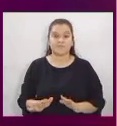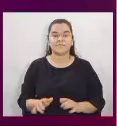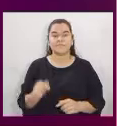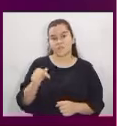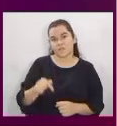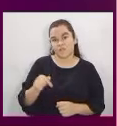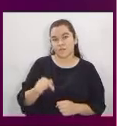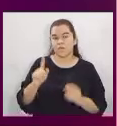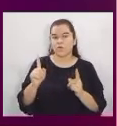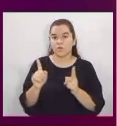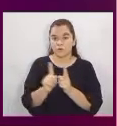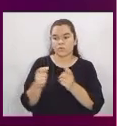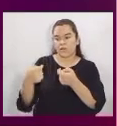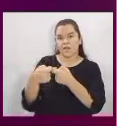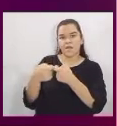Bueno,